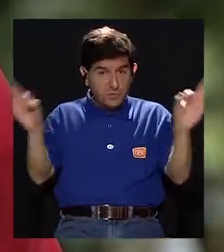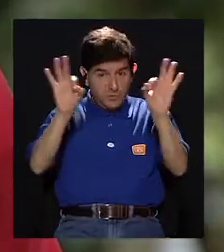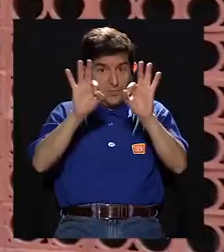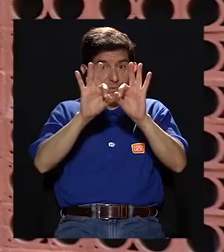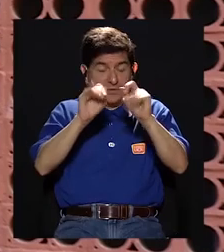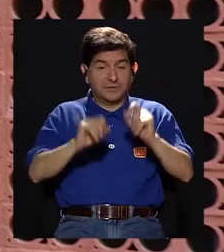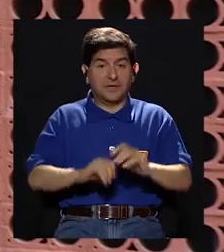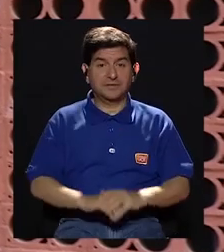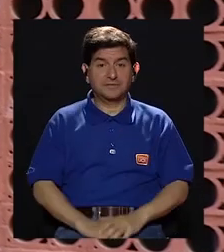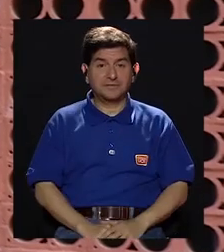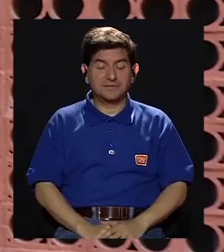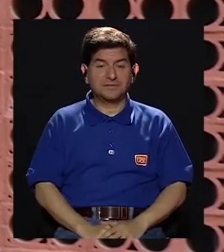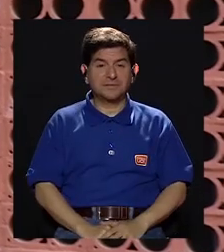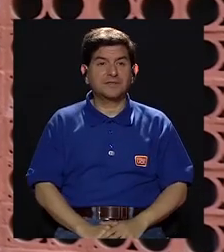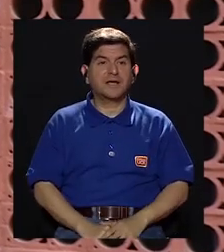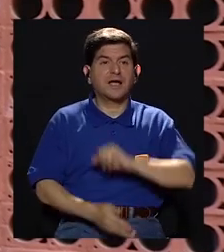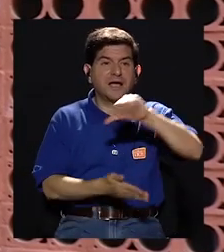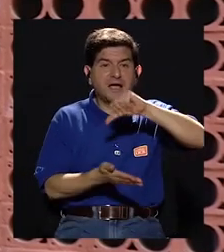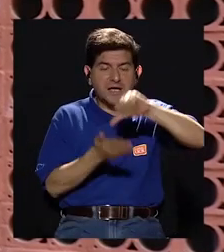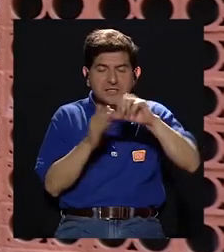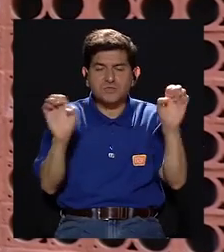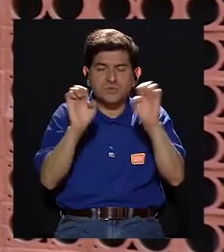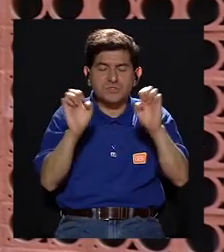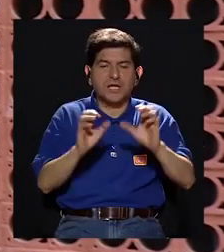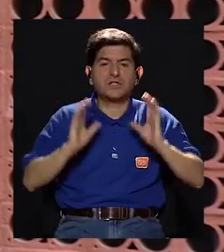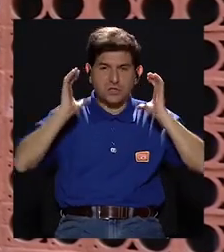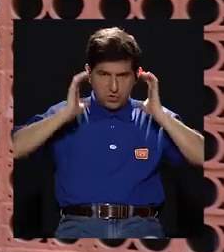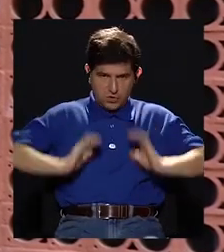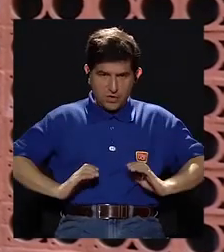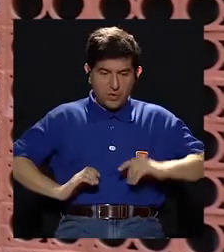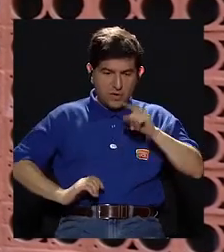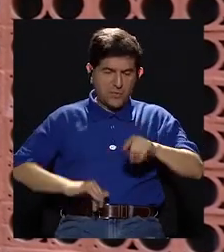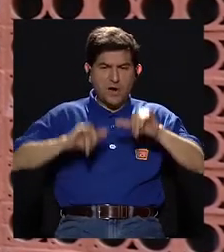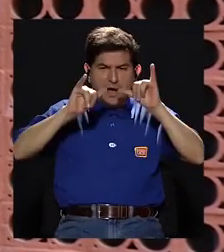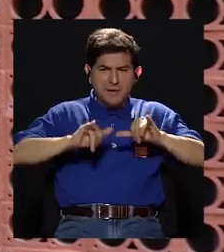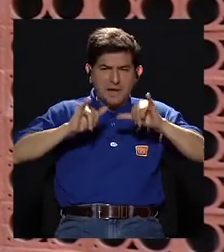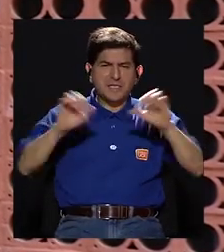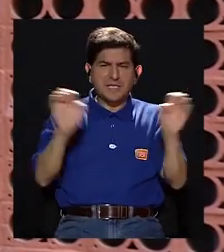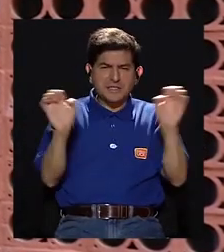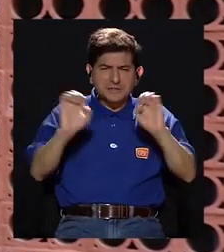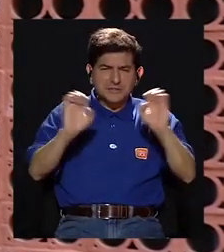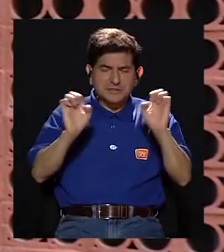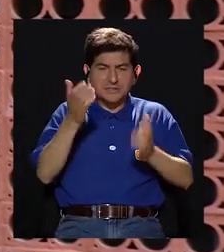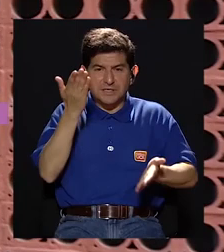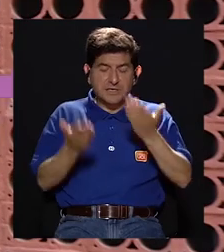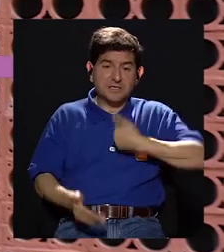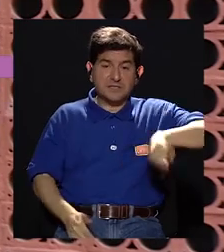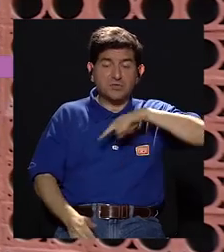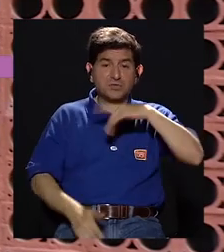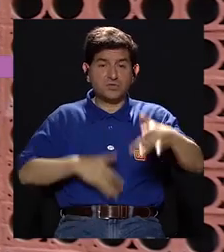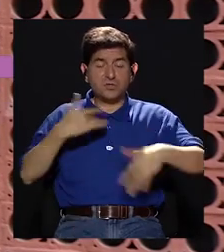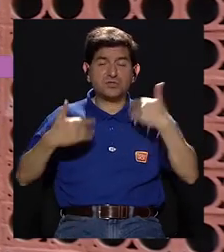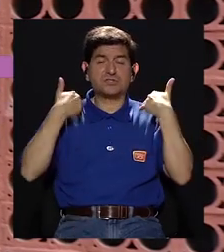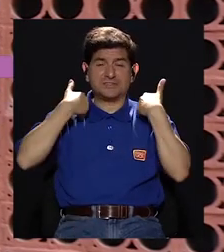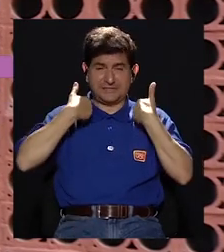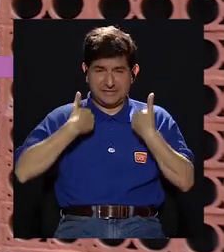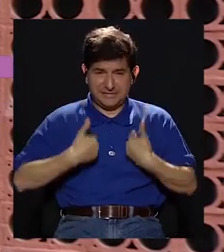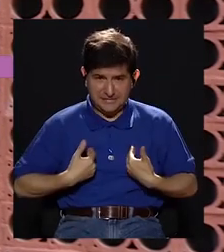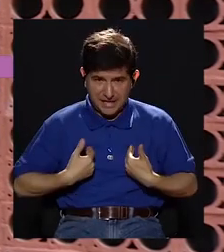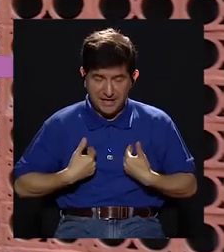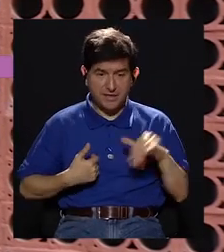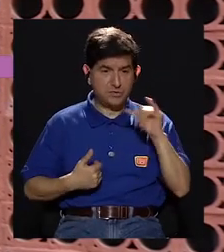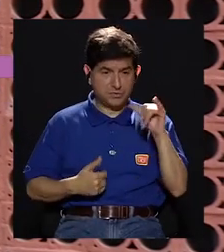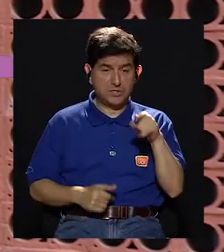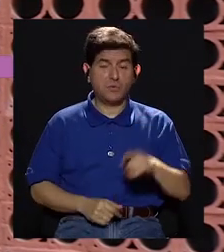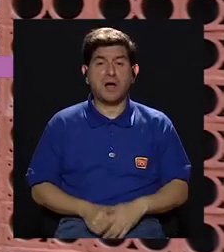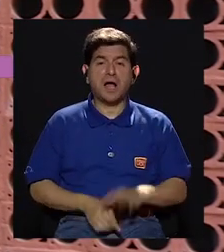que es como un centro energético del cuerpo, ¿verdad? Ahí es donde guardamos mucha energía. Entonces, de repente, si nos sentimos muy cansados,